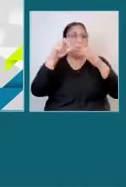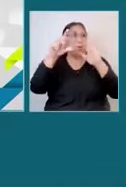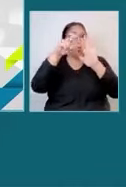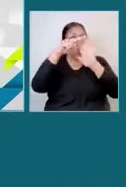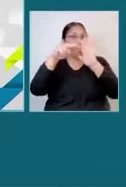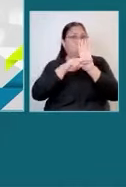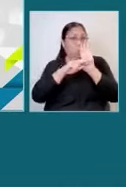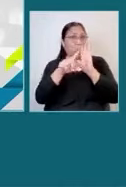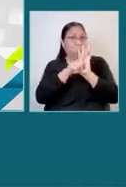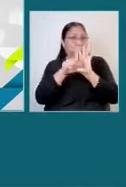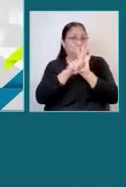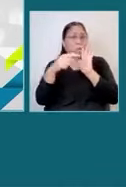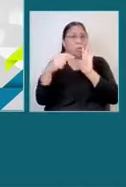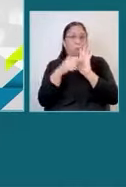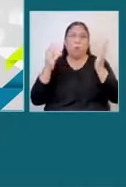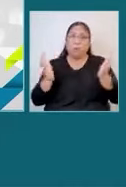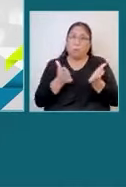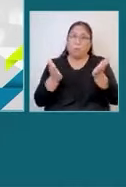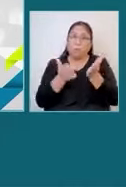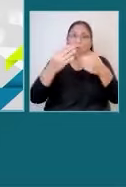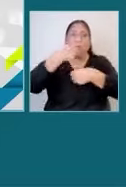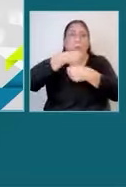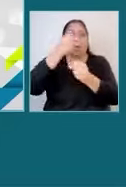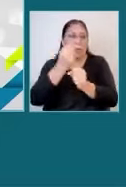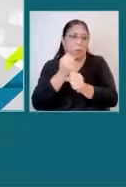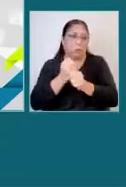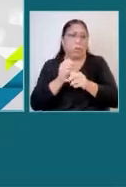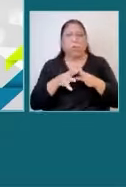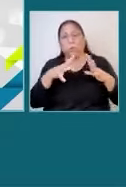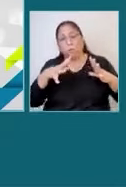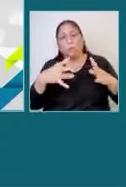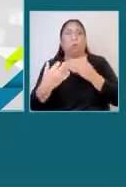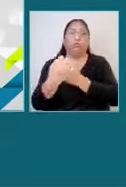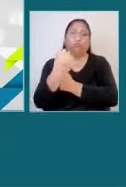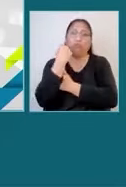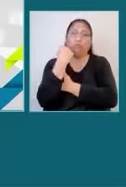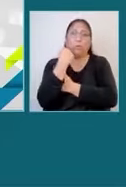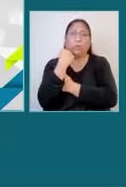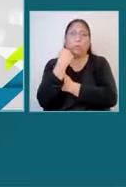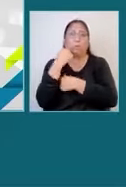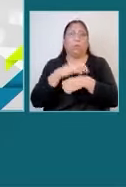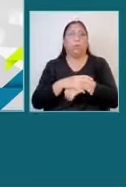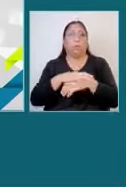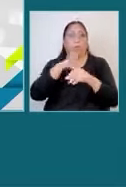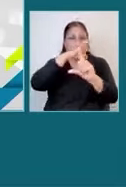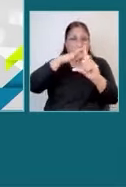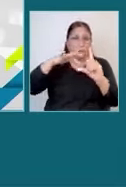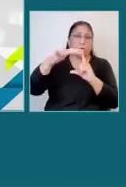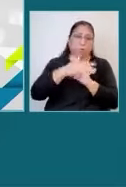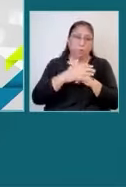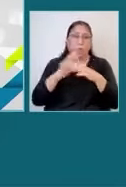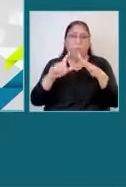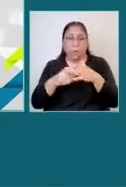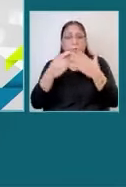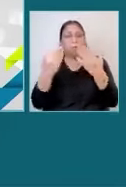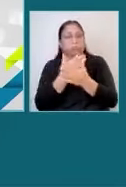normativo que promueve la creación, el crecimiento, el fortalecimiento del ecosistema de emprendimiento